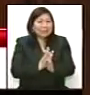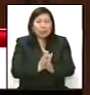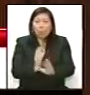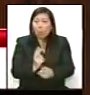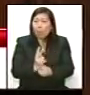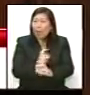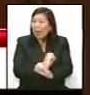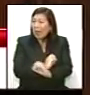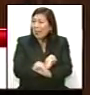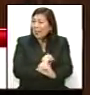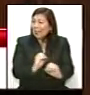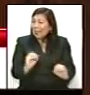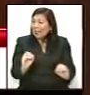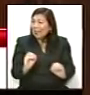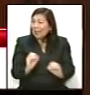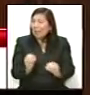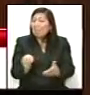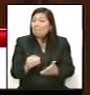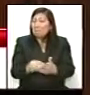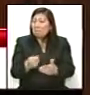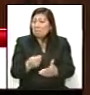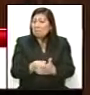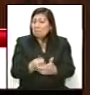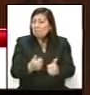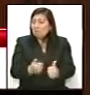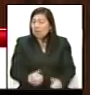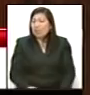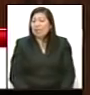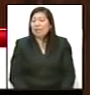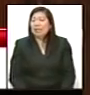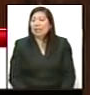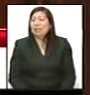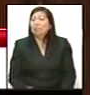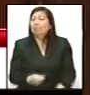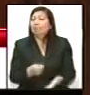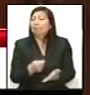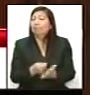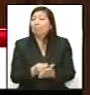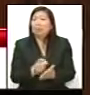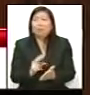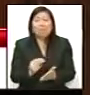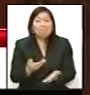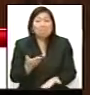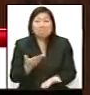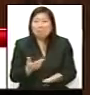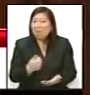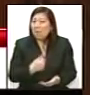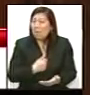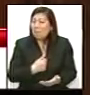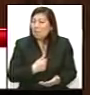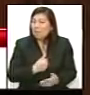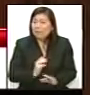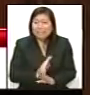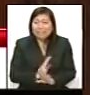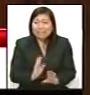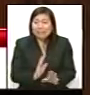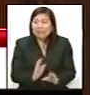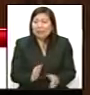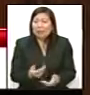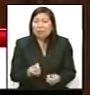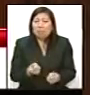seguridad de que van a ser rentables? Y su rentabilidad no parece de la propia operación, sino de